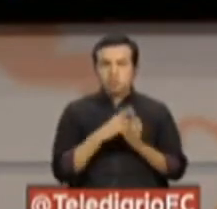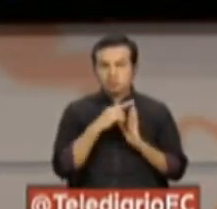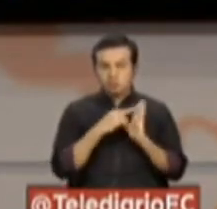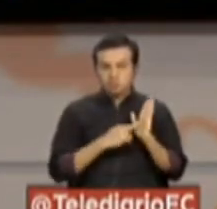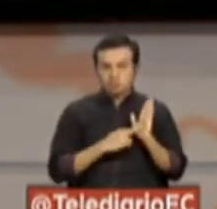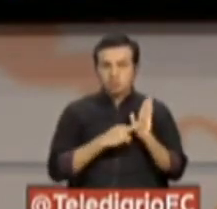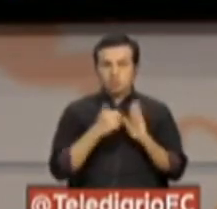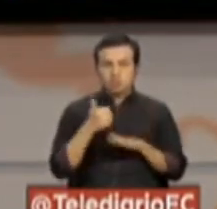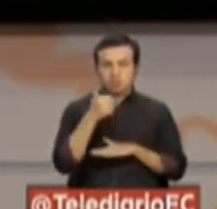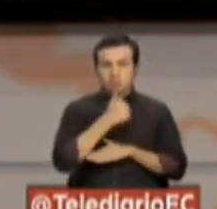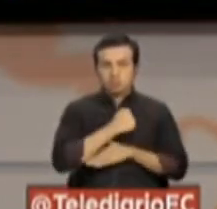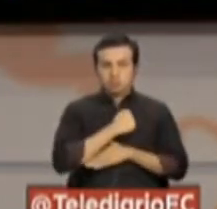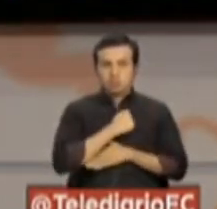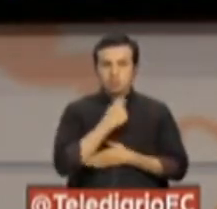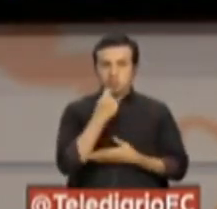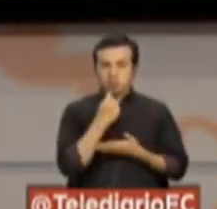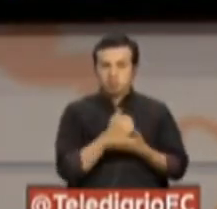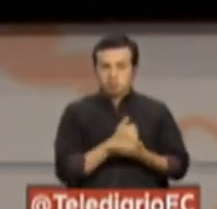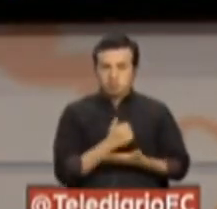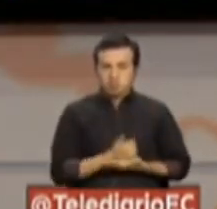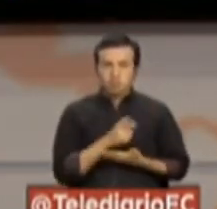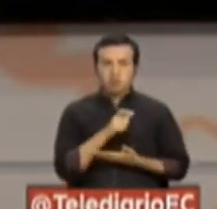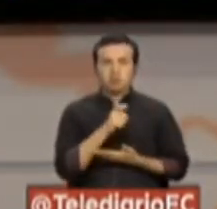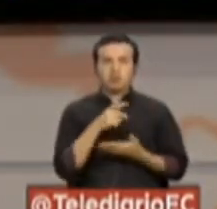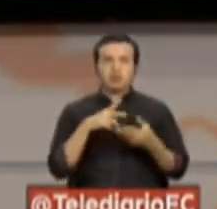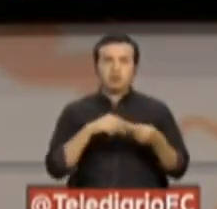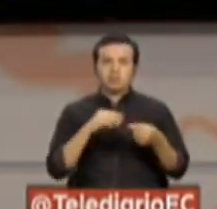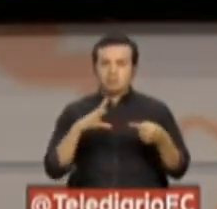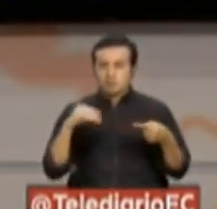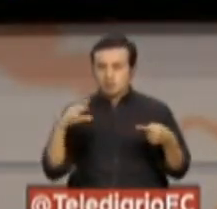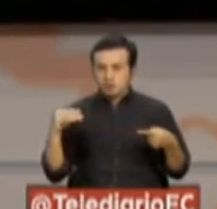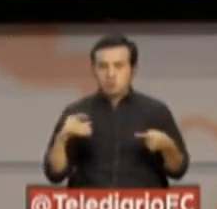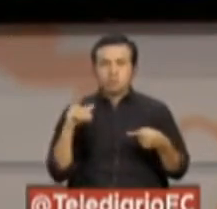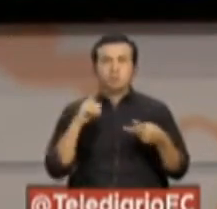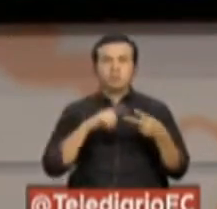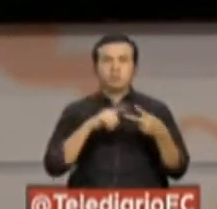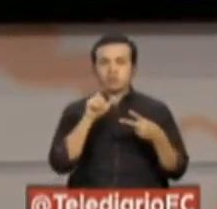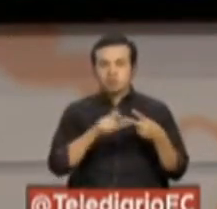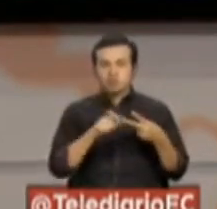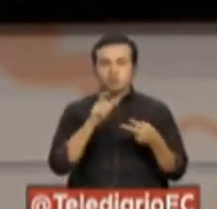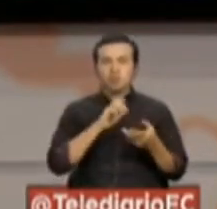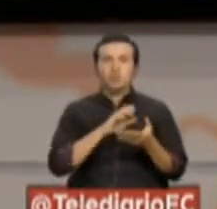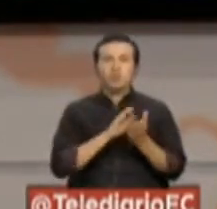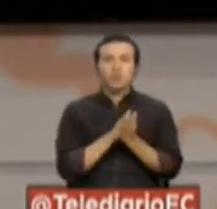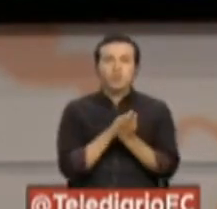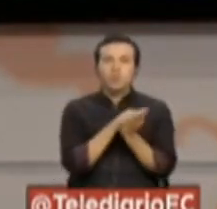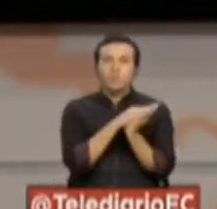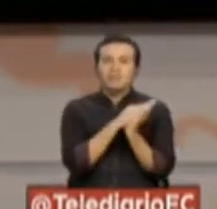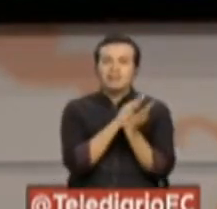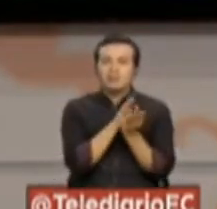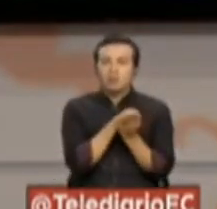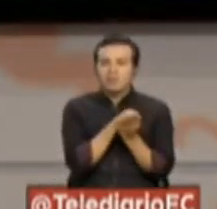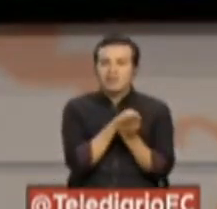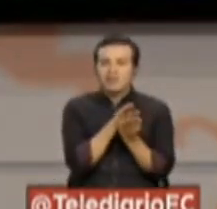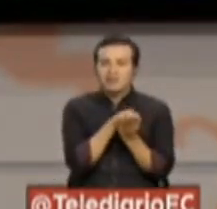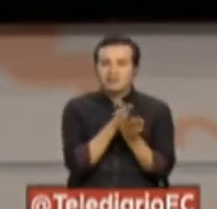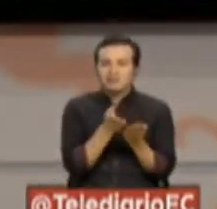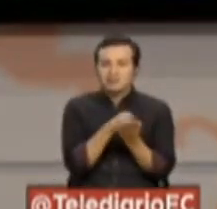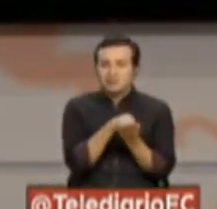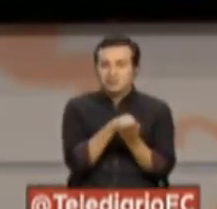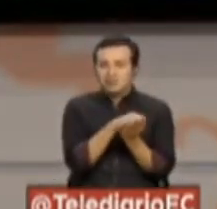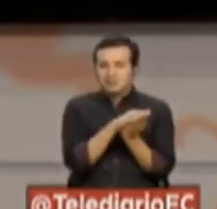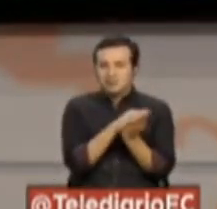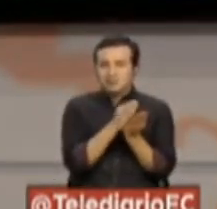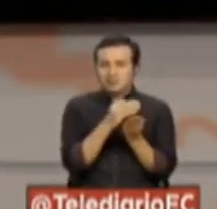regidos por una autosustentabilidad, el señor que vende los pinchos, el señor que vende las humitas, ellos están fuera de